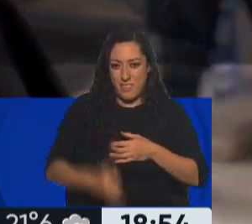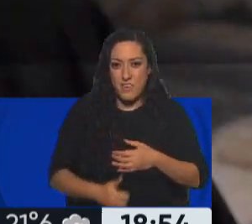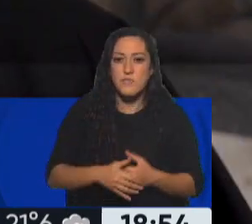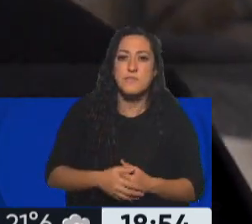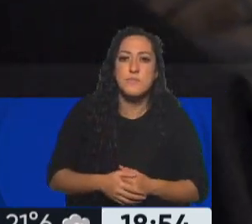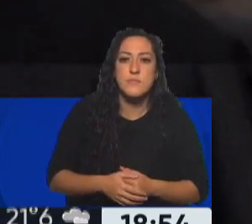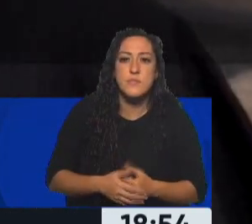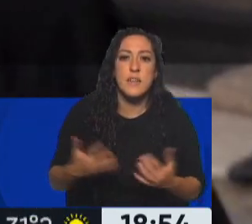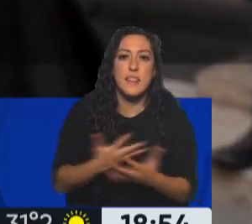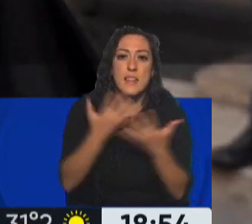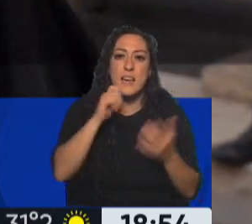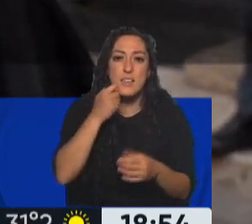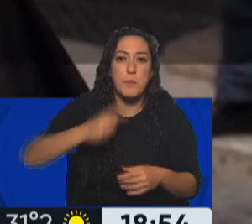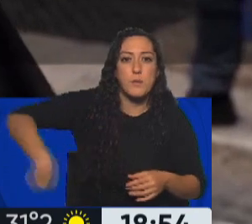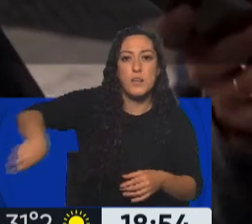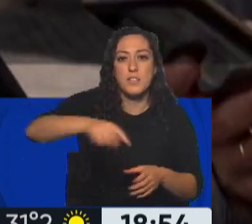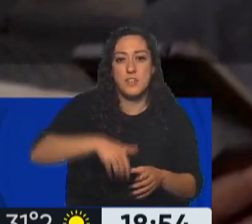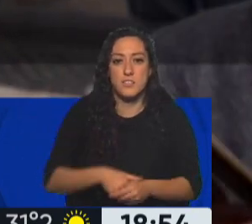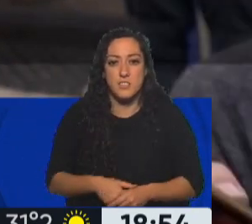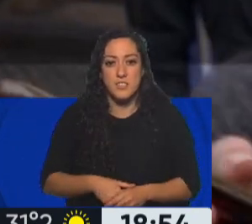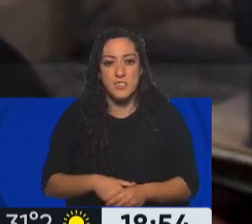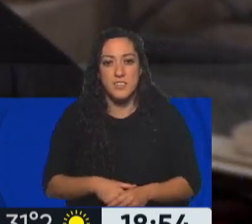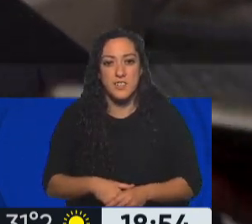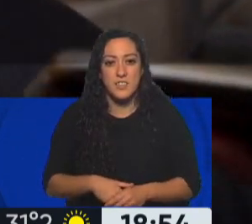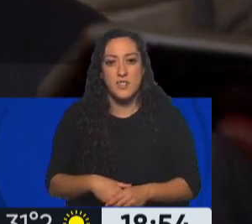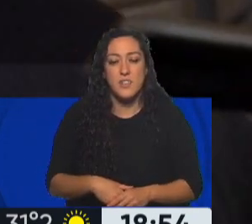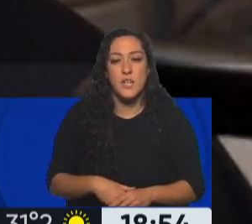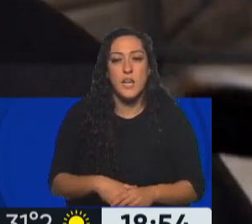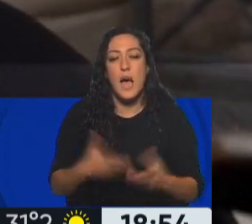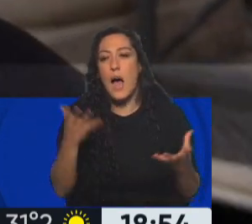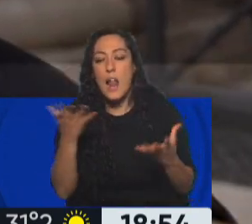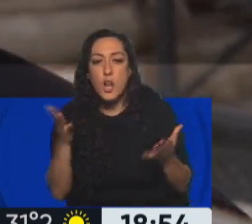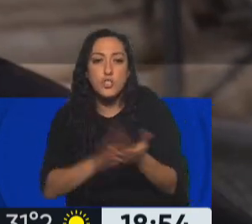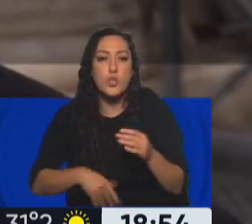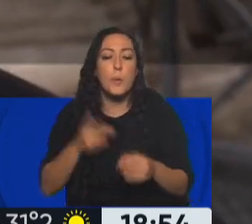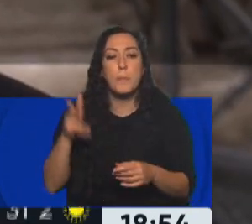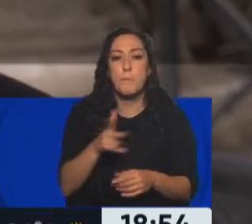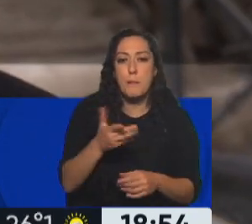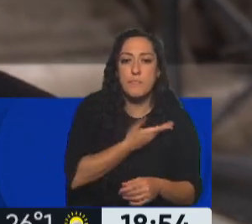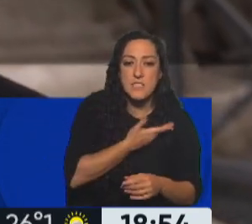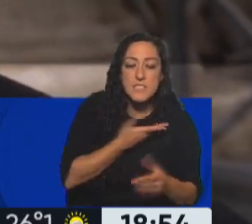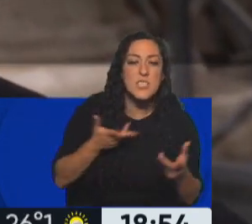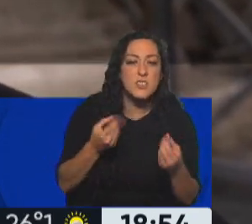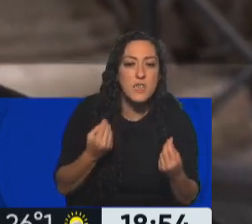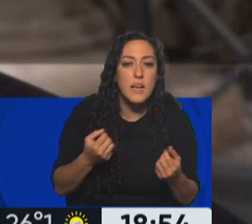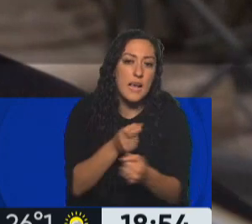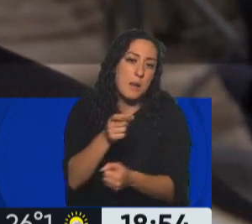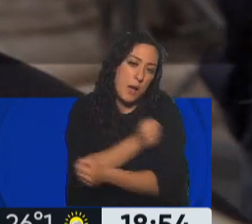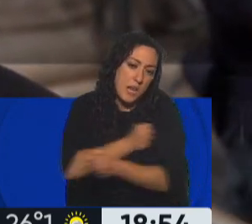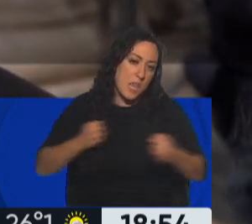Buon lavoro! Buongiorno, un ricordo di Papa Francesco. È un Papa coraggioso, coraggioso